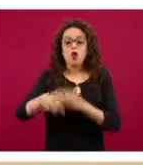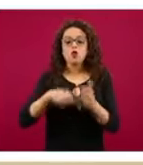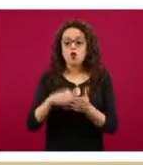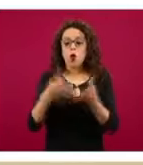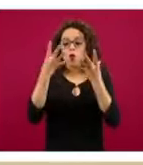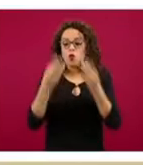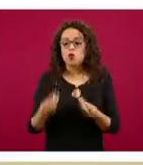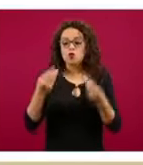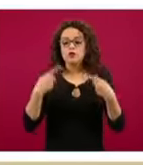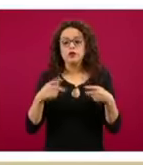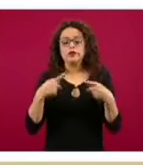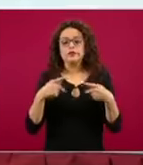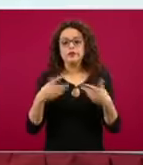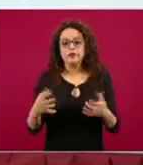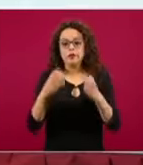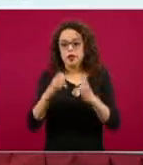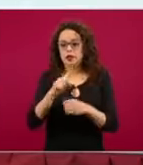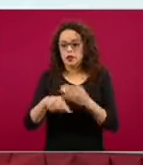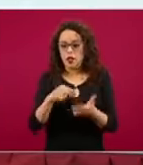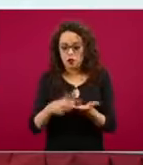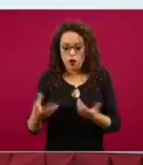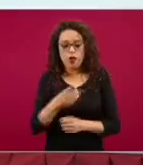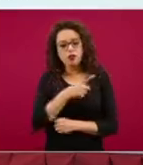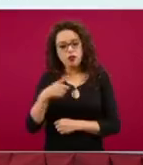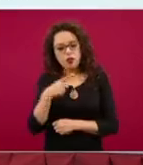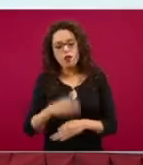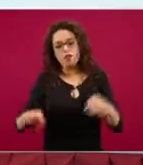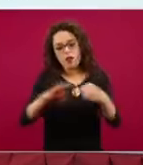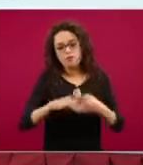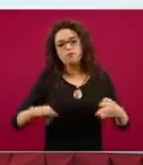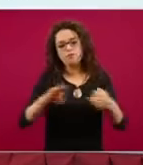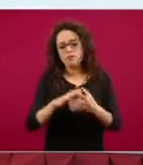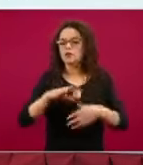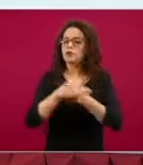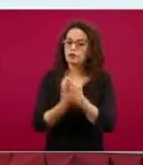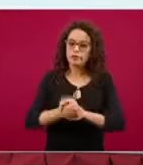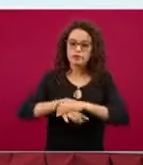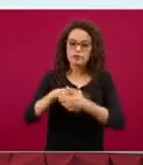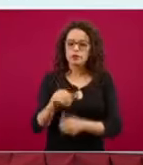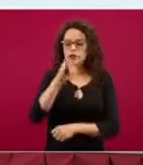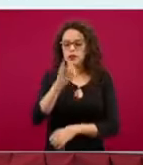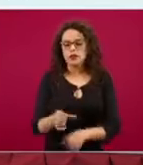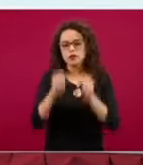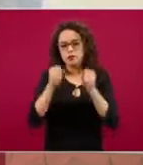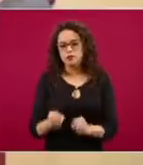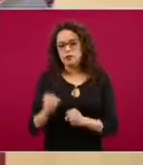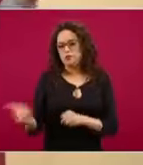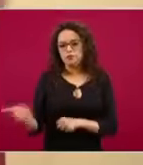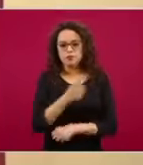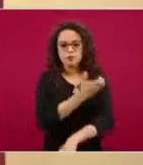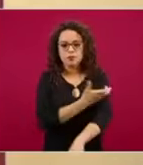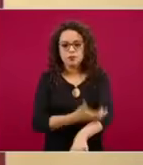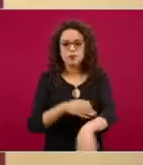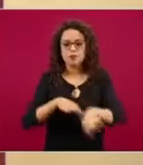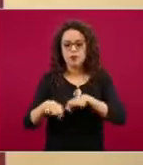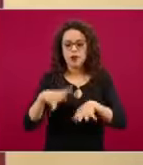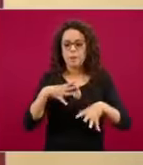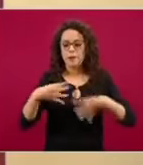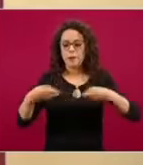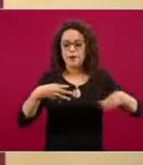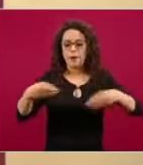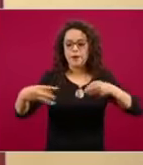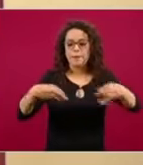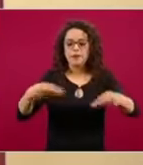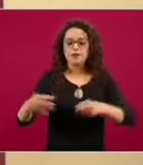personas laborando, el lavado de manos continuo, pues vamos a tener transmisión entre los trabajadores y por lo tanto tenemos la